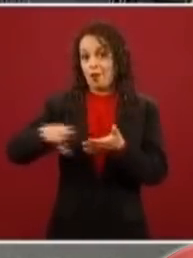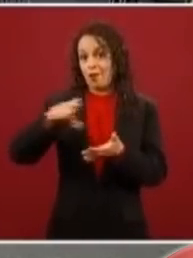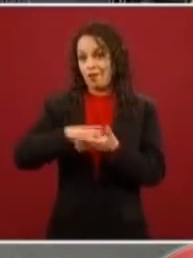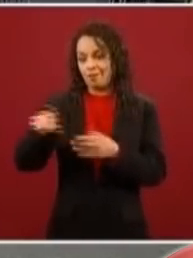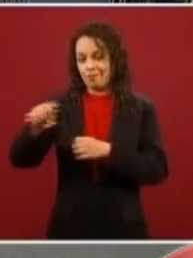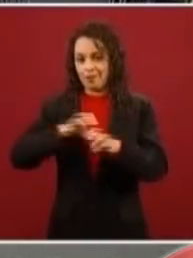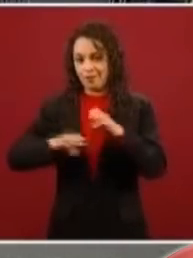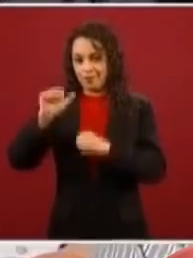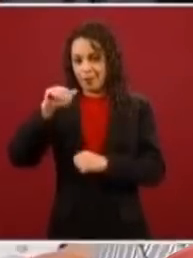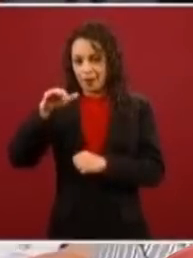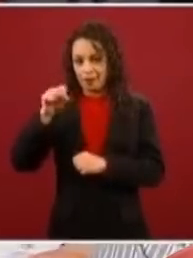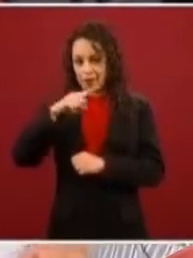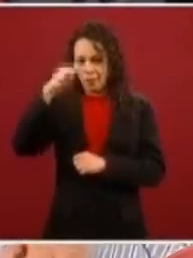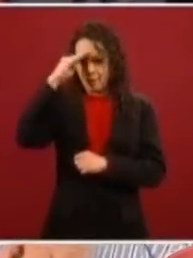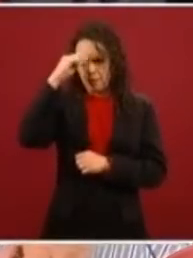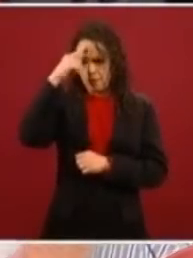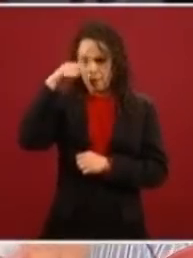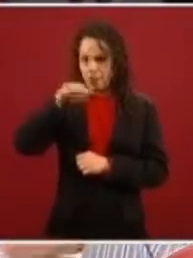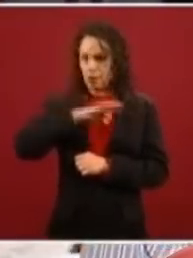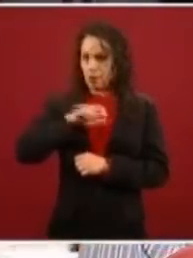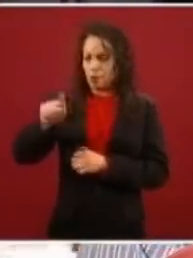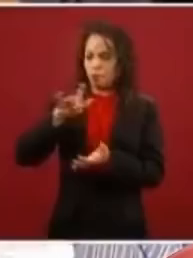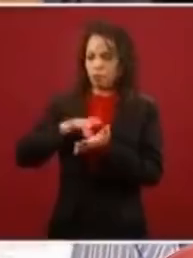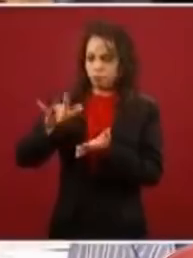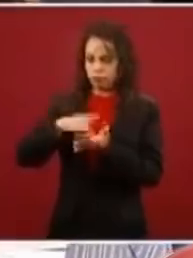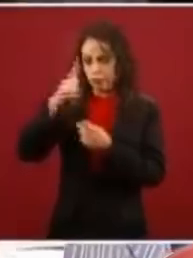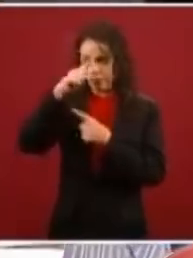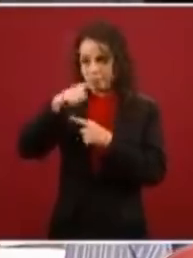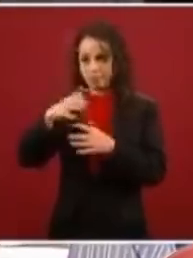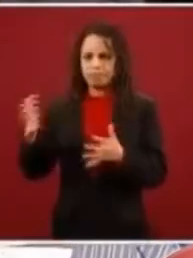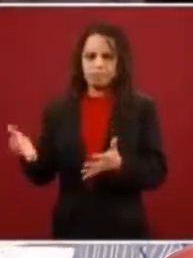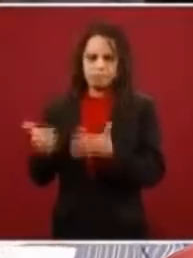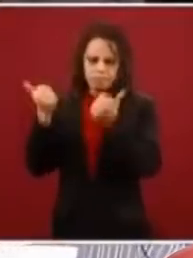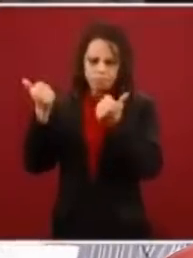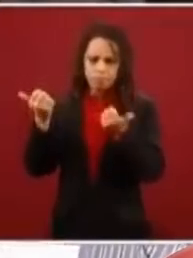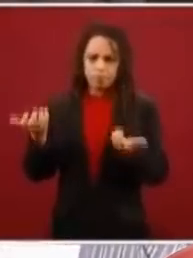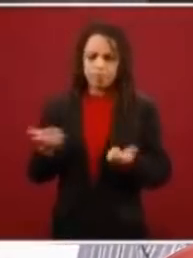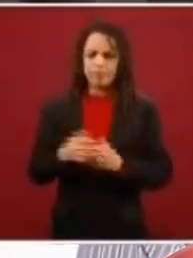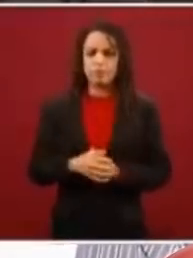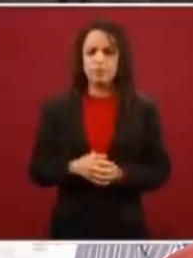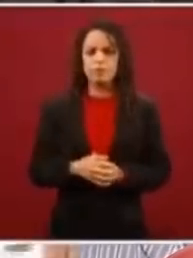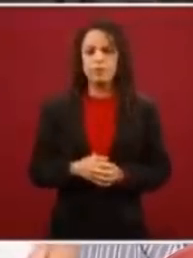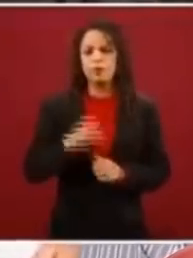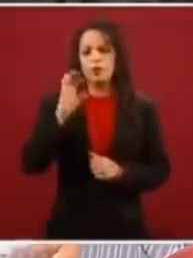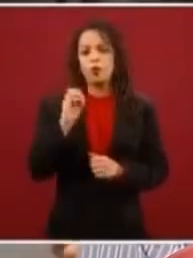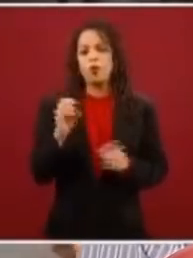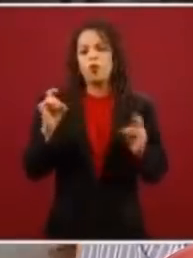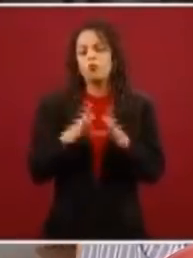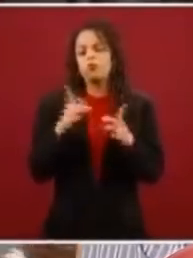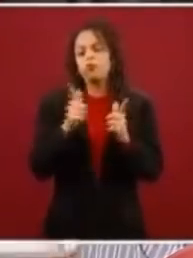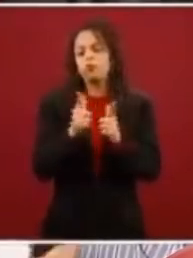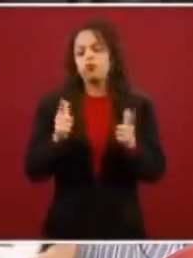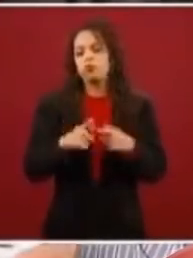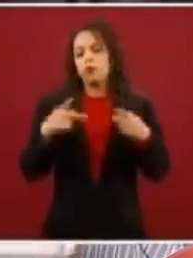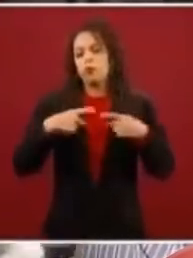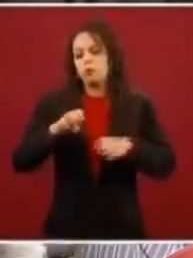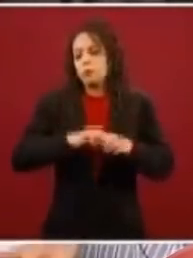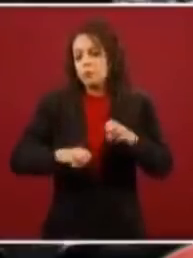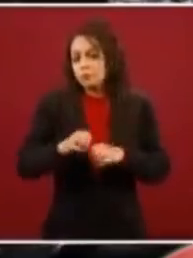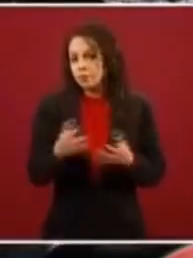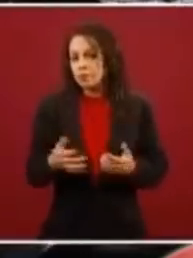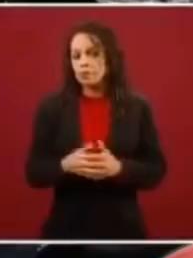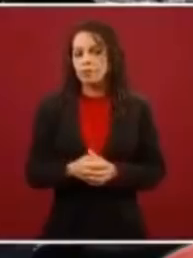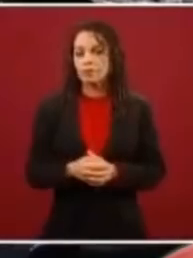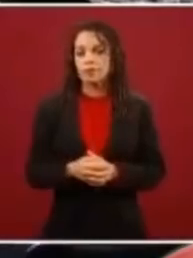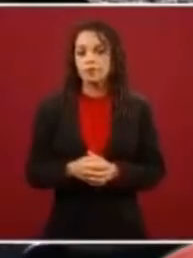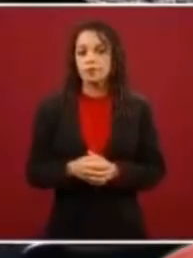financiar, en ayudar con para rescatar precisamente que ya no sean los ANSIRA, sino si alguien, algún grupo de empresarios más Hay va a una comprar?